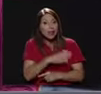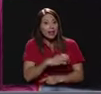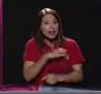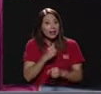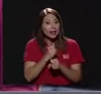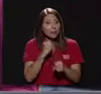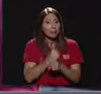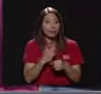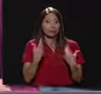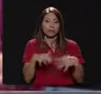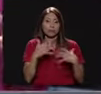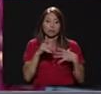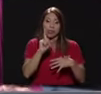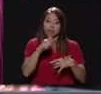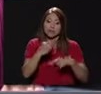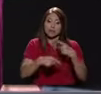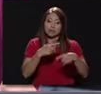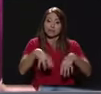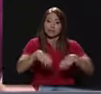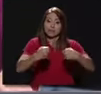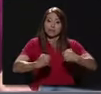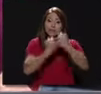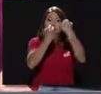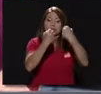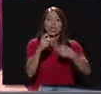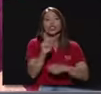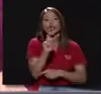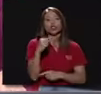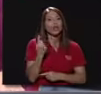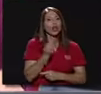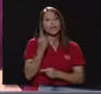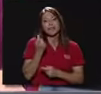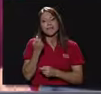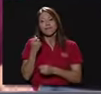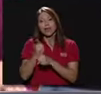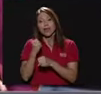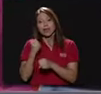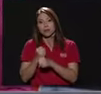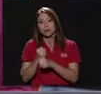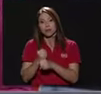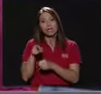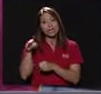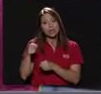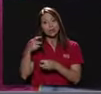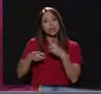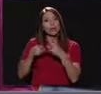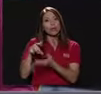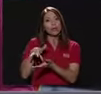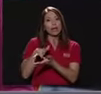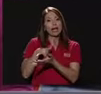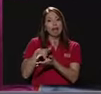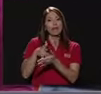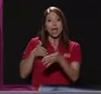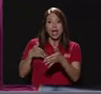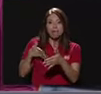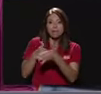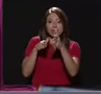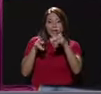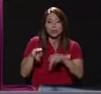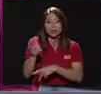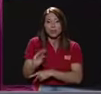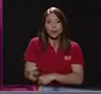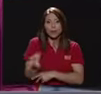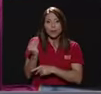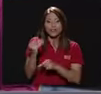empleo, tenemos grandes retos. O sea, no solo tenemos problemas en el desempleo, que es grave, sí, y que afecta sobre todo, como se ha mencionado, a las personas